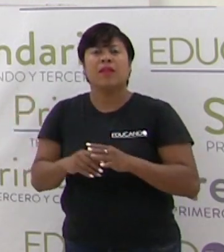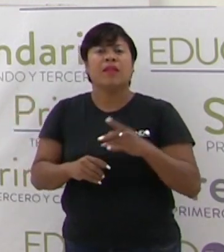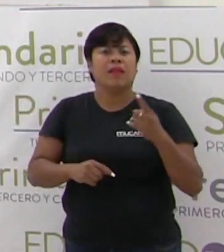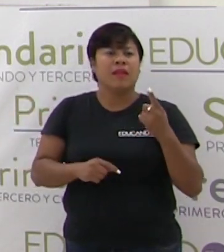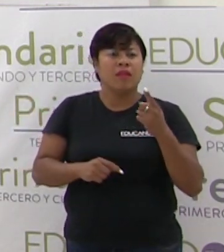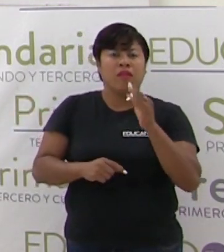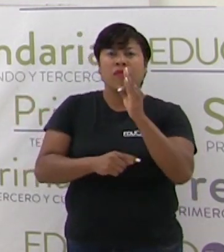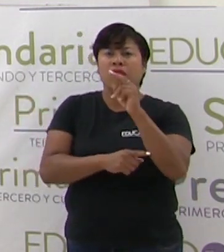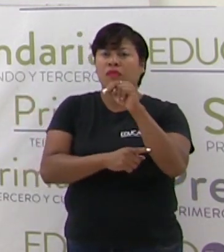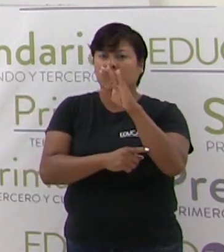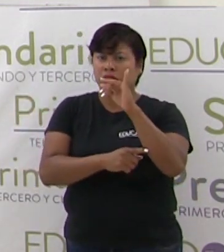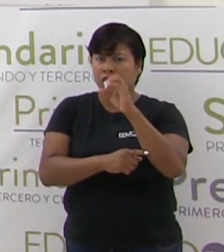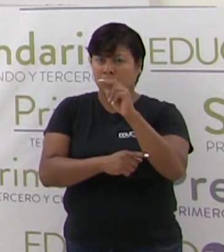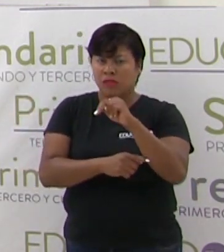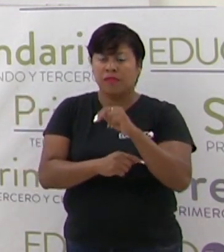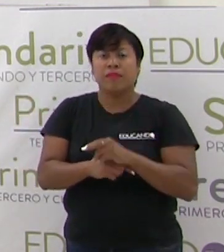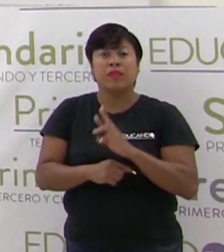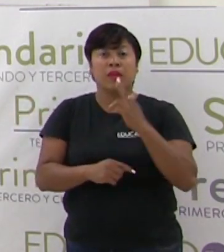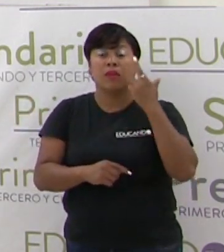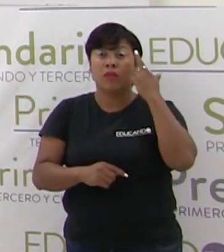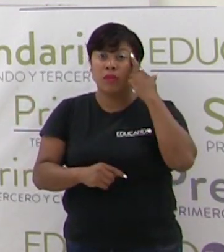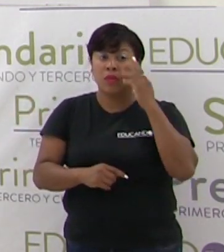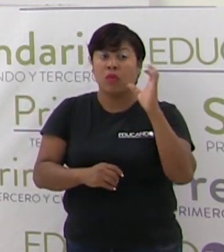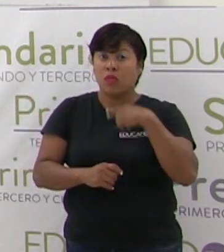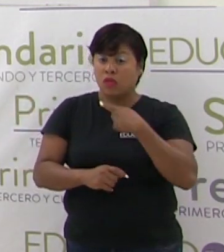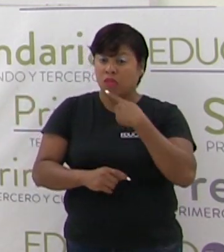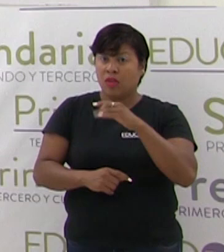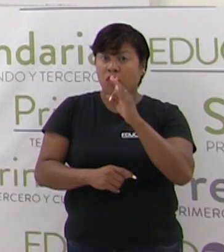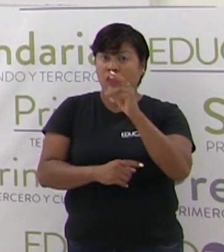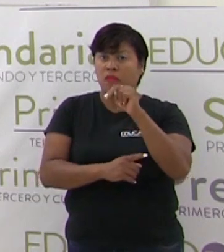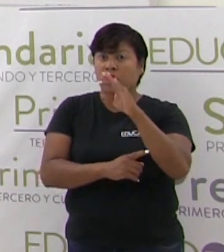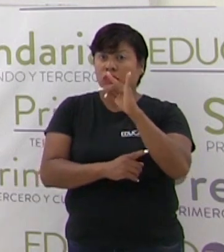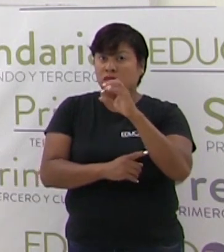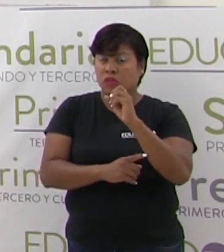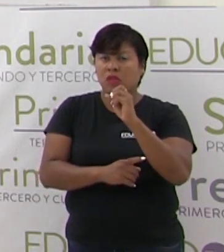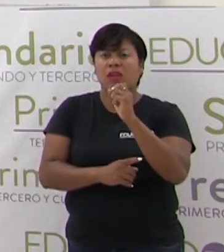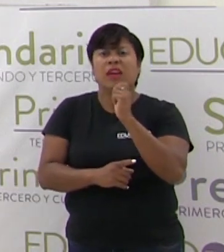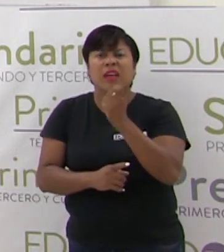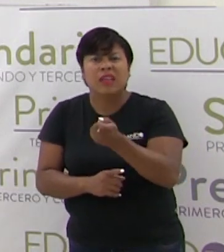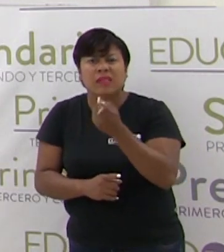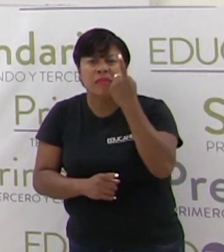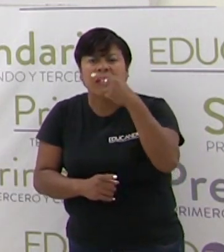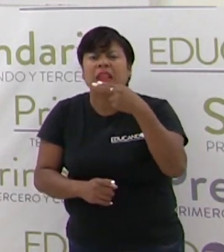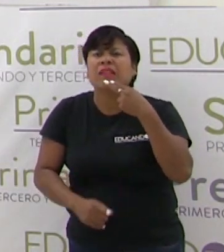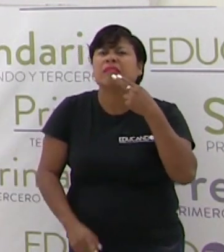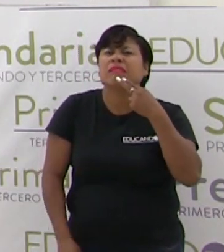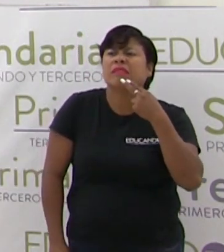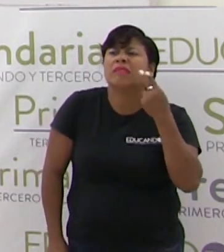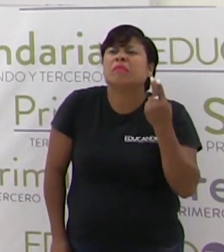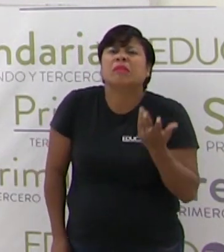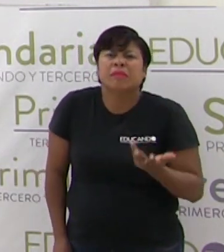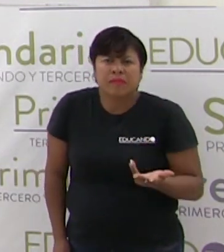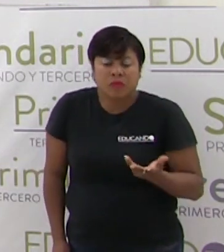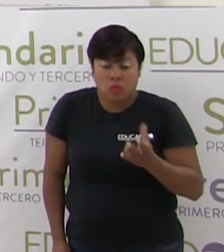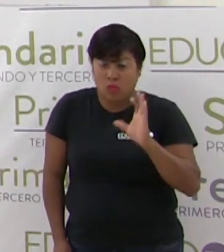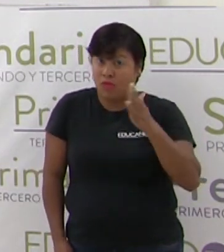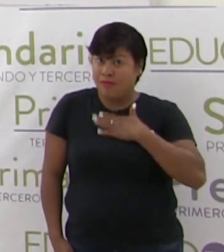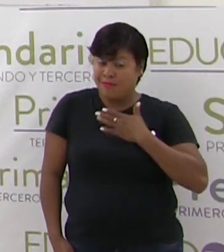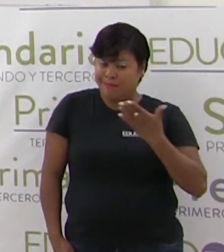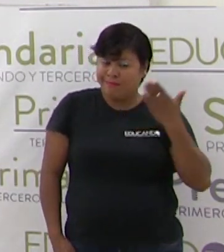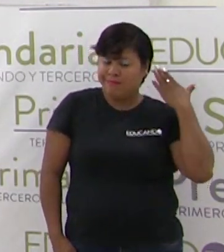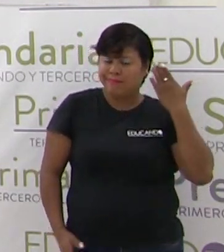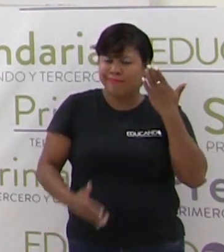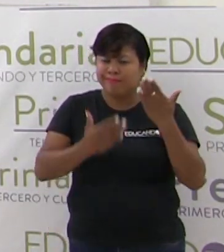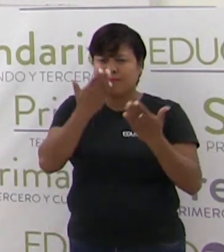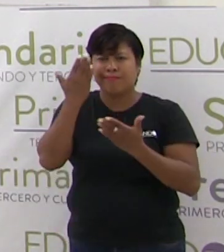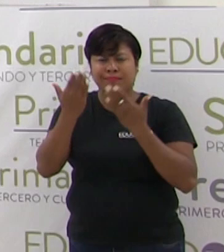función. Recuerden que cuando digo función me refiero a qué sirve. La verdad es que cuando yo estudié